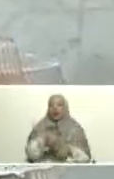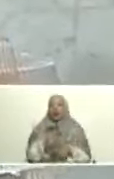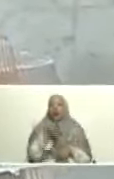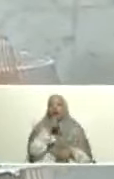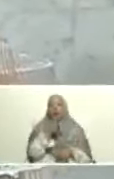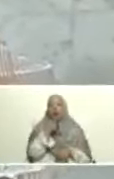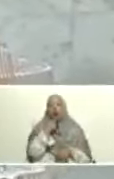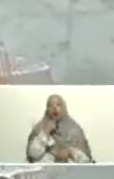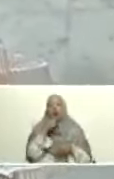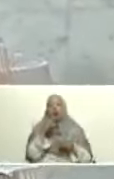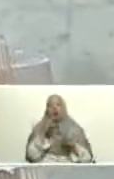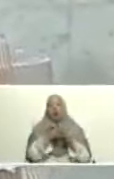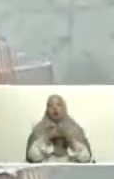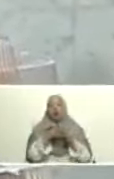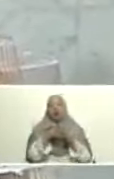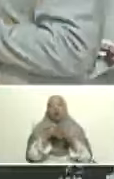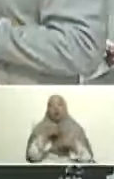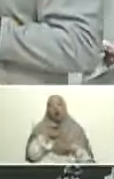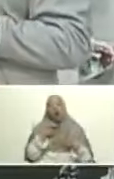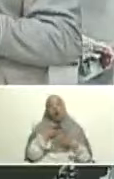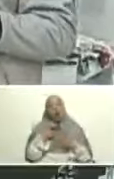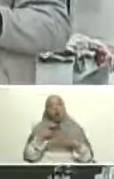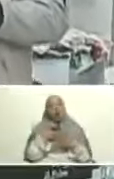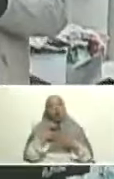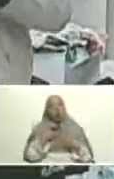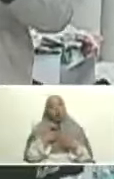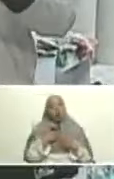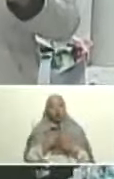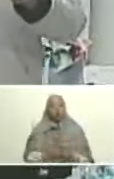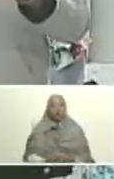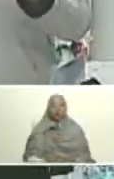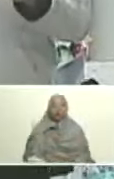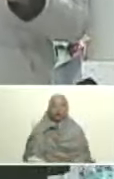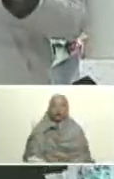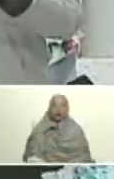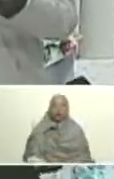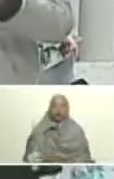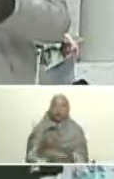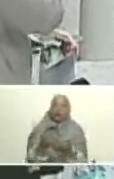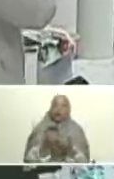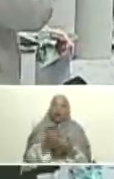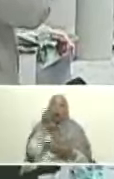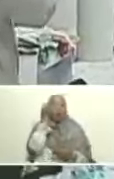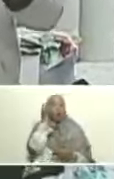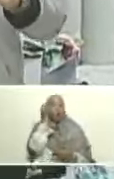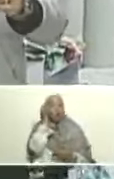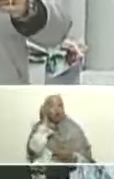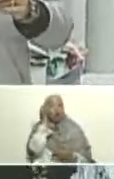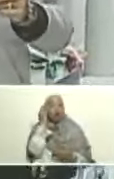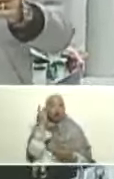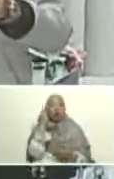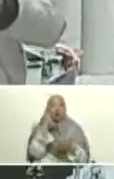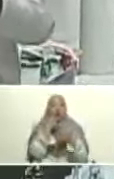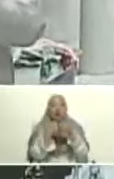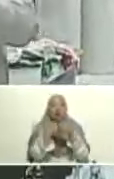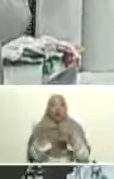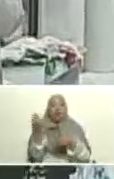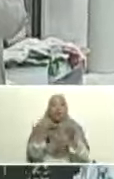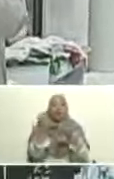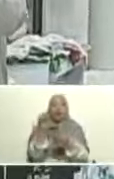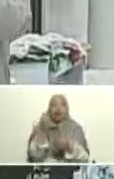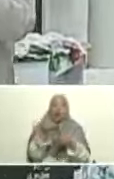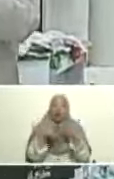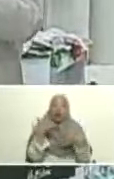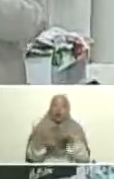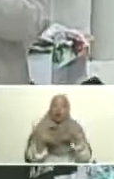el local y estamos más cómodos. Eso es lo que yo digo. Un crédito a estas mujeres se multiplica por 10. Es una